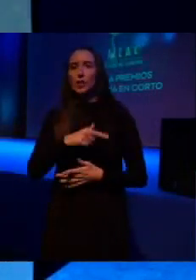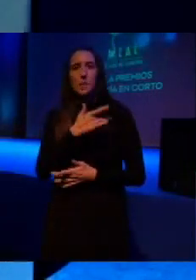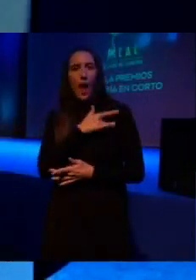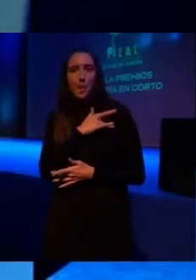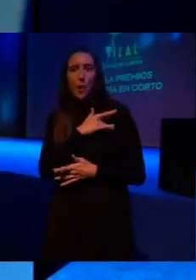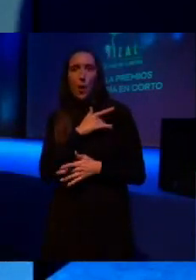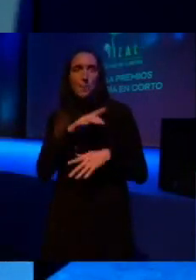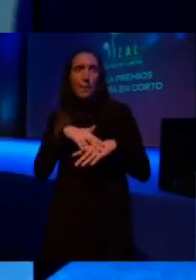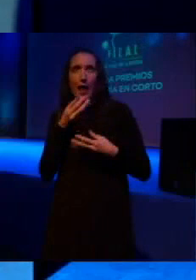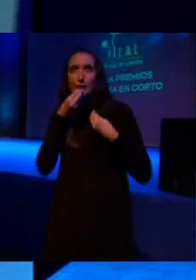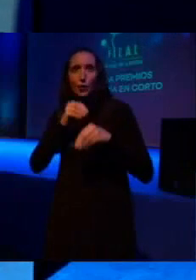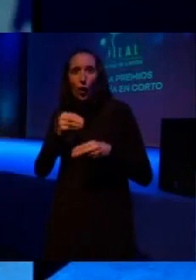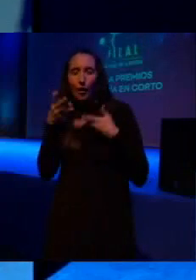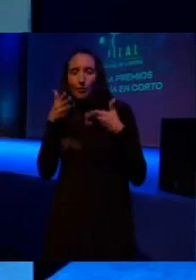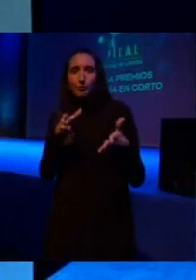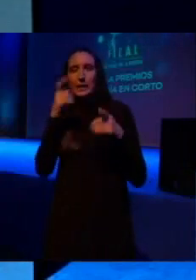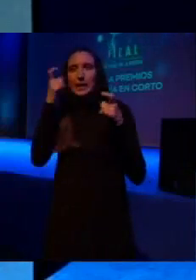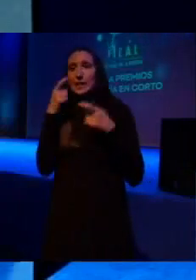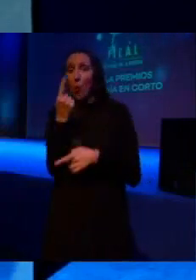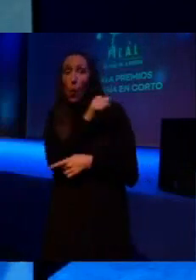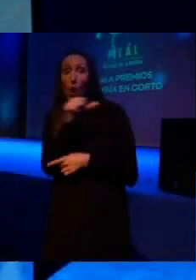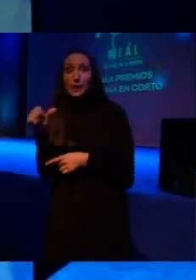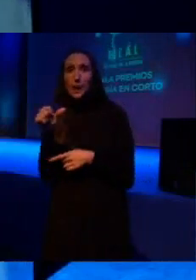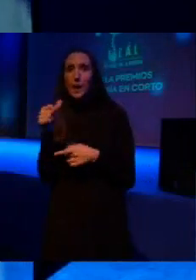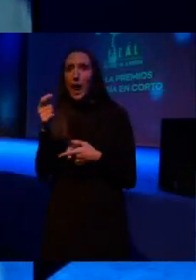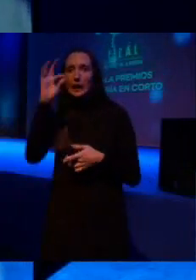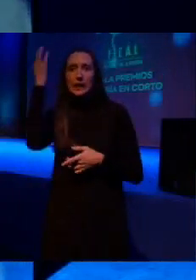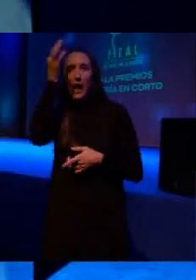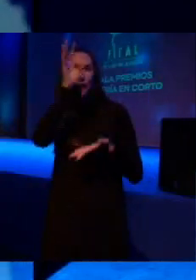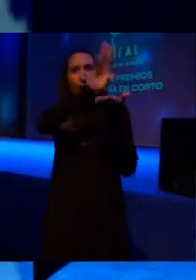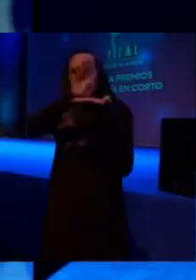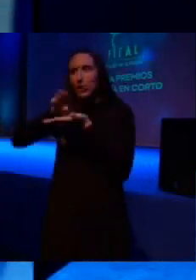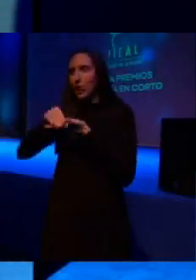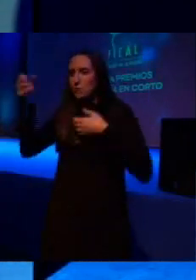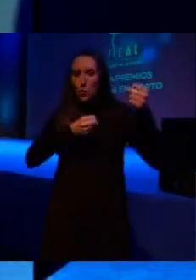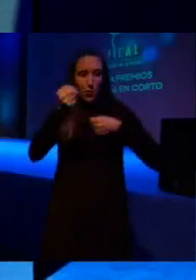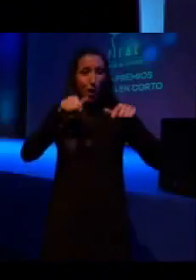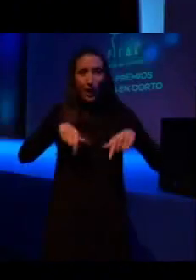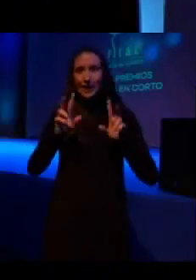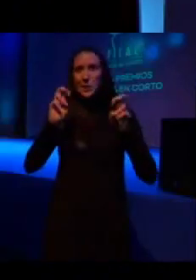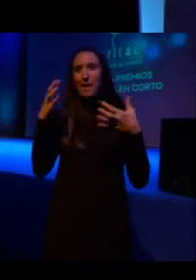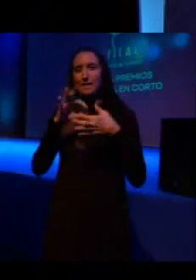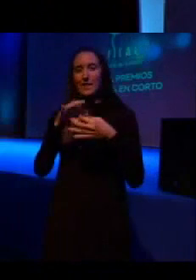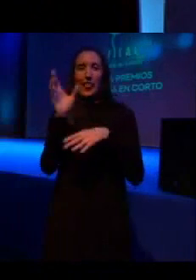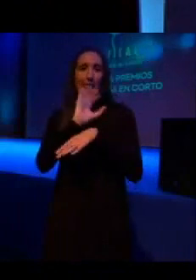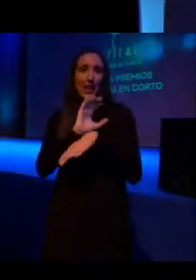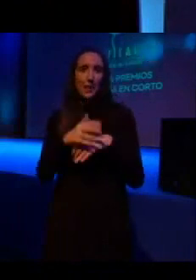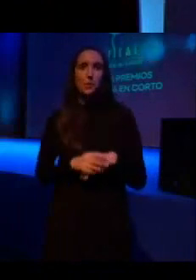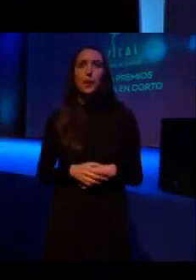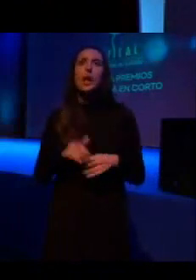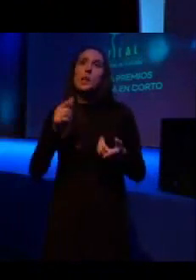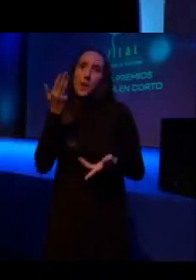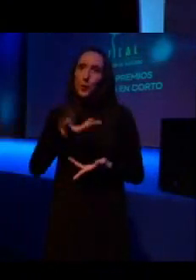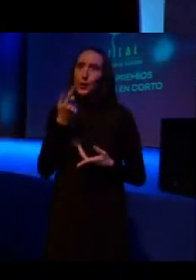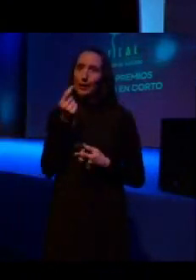las historias para reunir en poco más de una semana tanto talento alrededor del cine, sin olvidar, por supuesto, la dotación